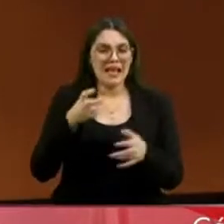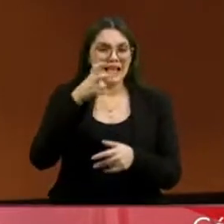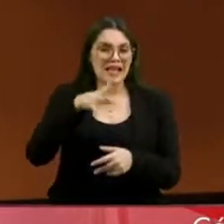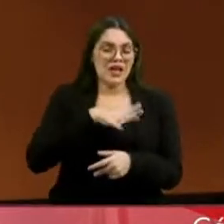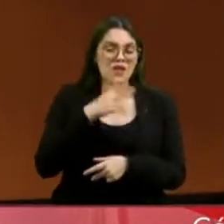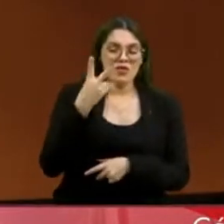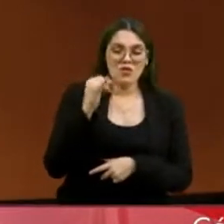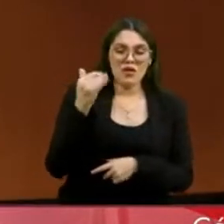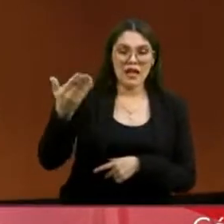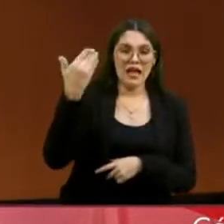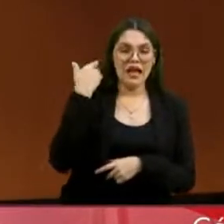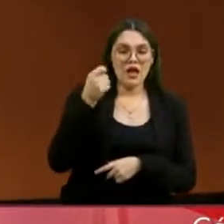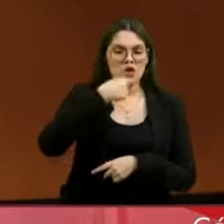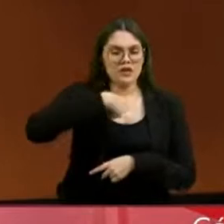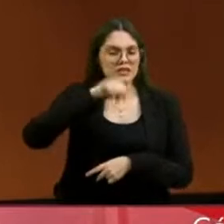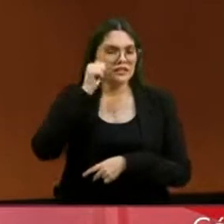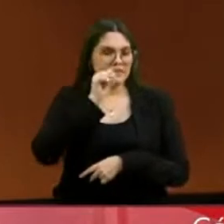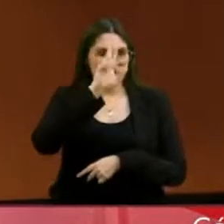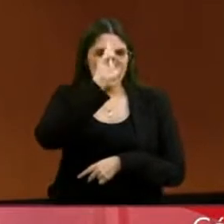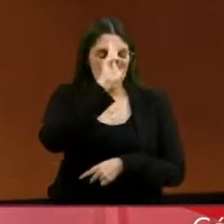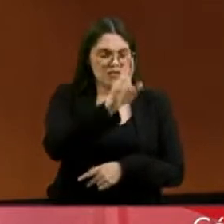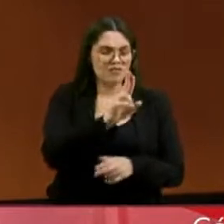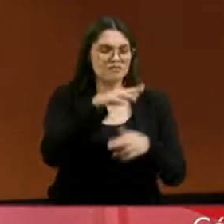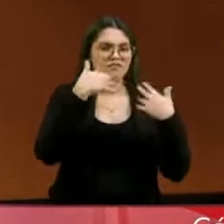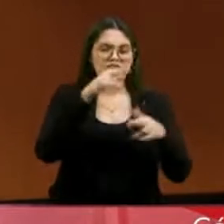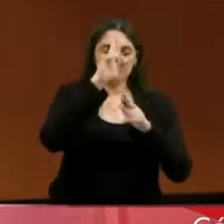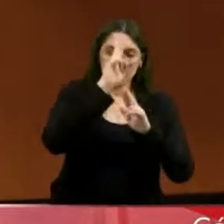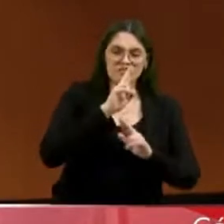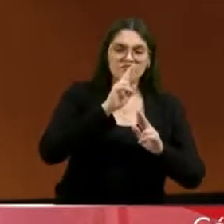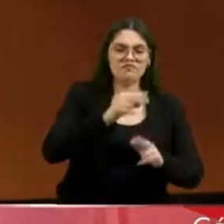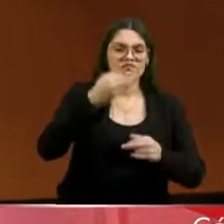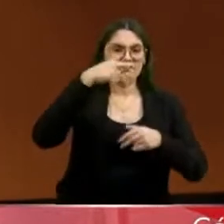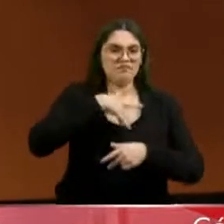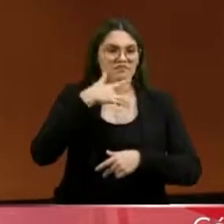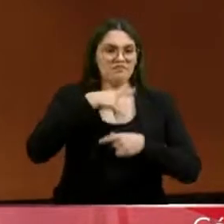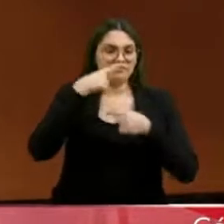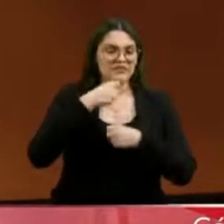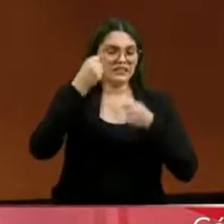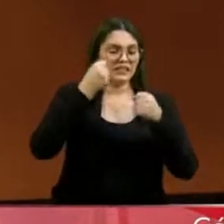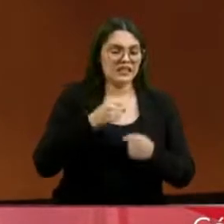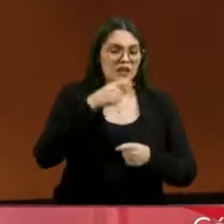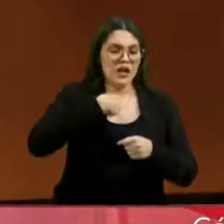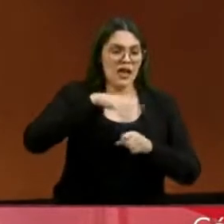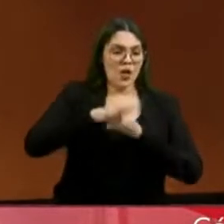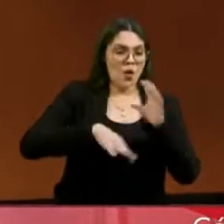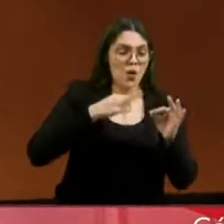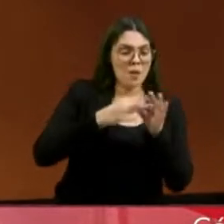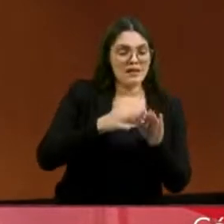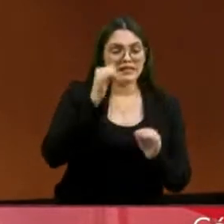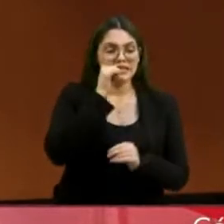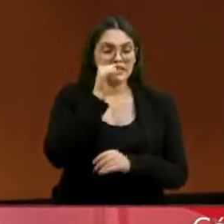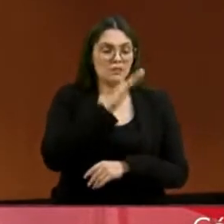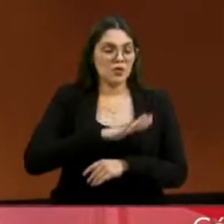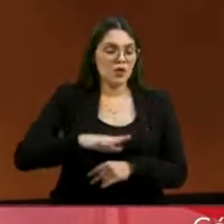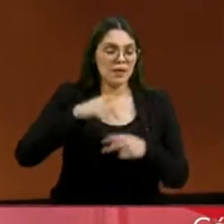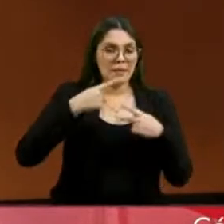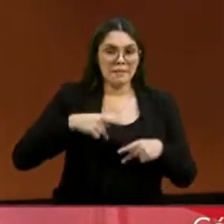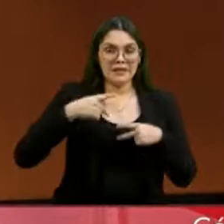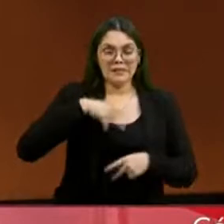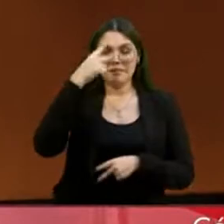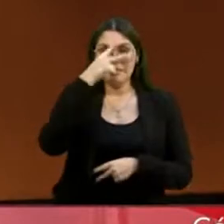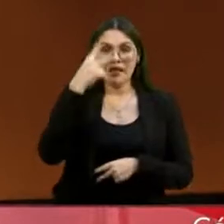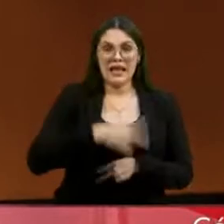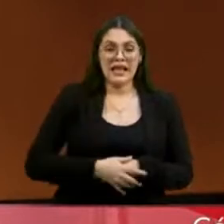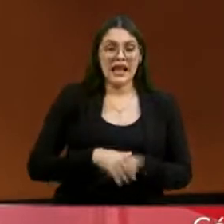nosotros hemos respondido con honor, con firmeza y con dignidad y le estamos cumpliendo al pueblo de México.